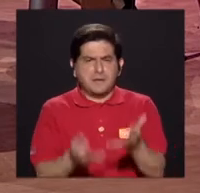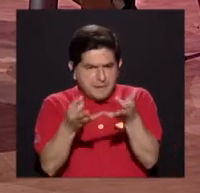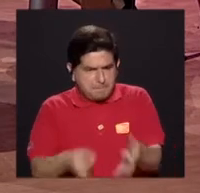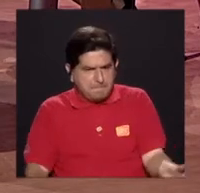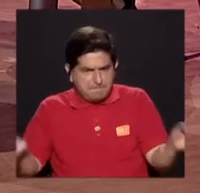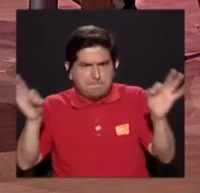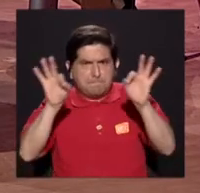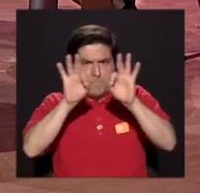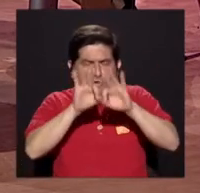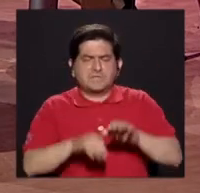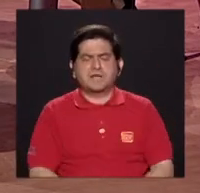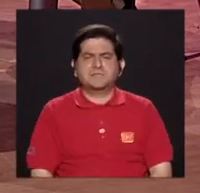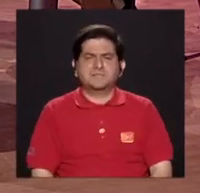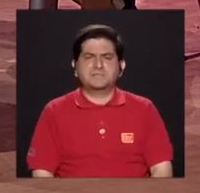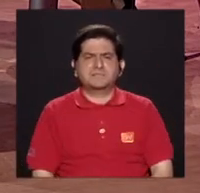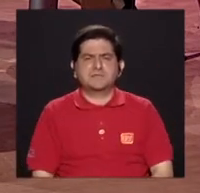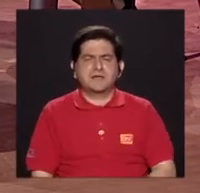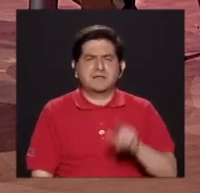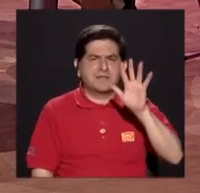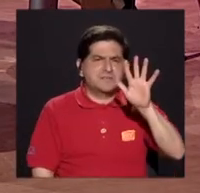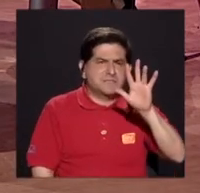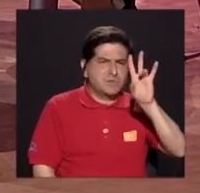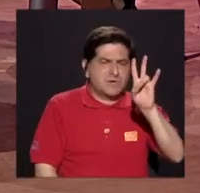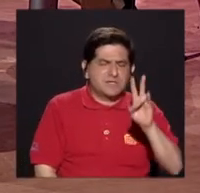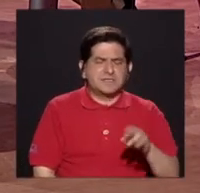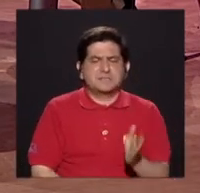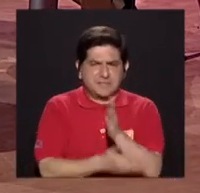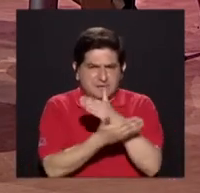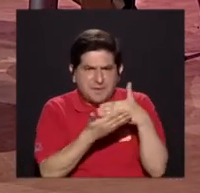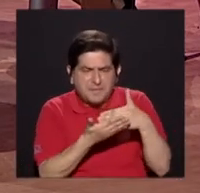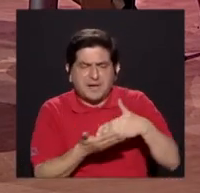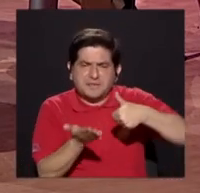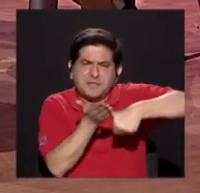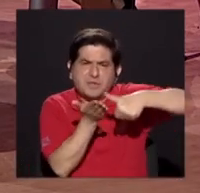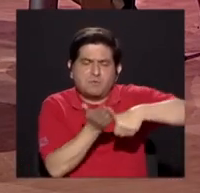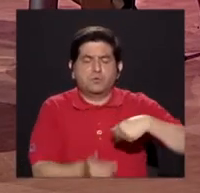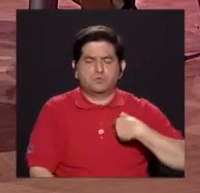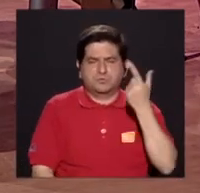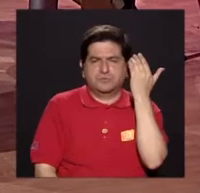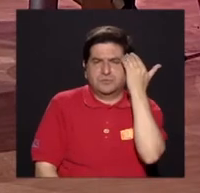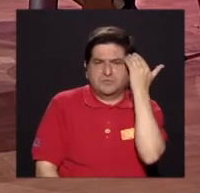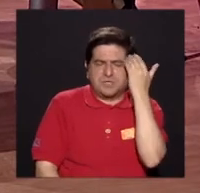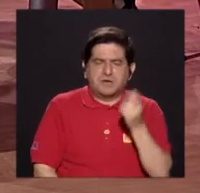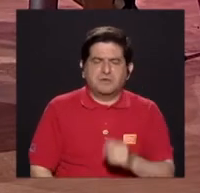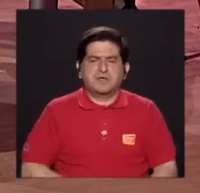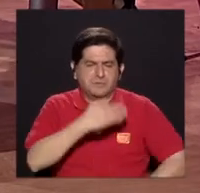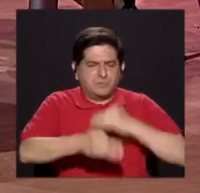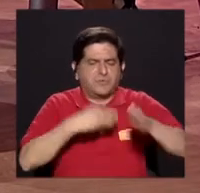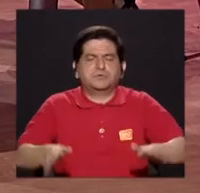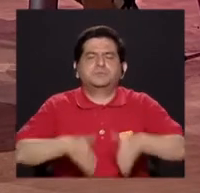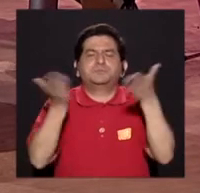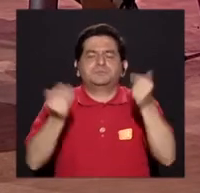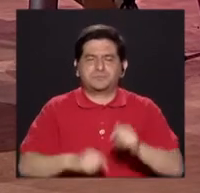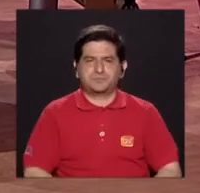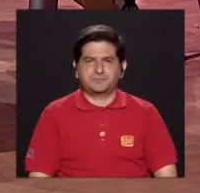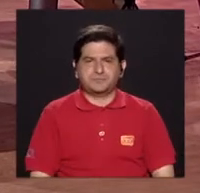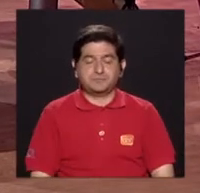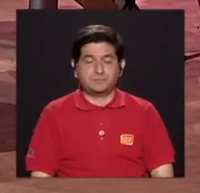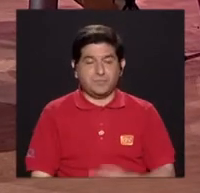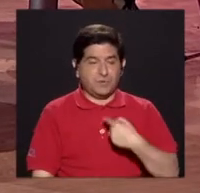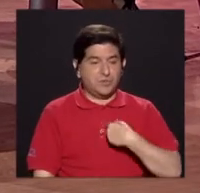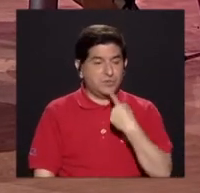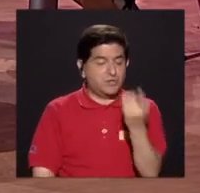mi 57ª parte, yo tengo que entender cómo juega eso. Eso quiere decir... Ajá. No, es que yo quisiera